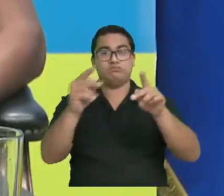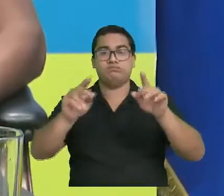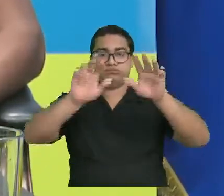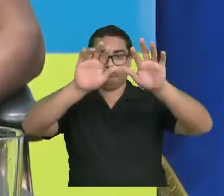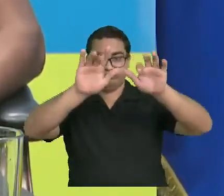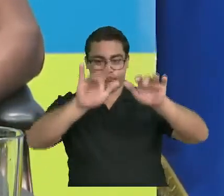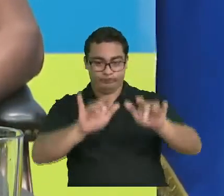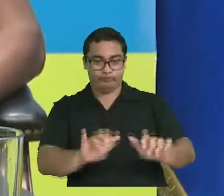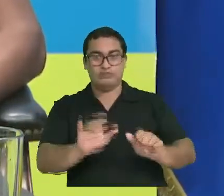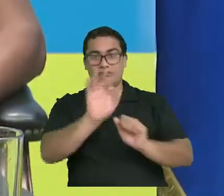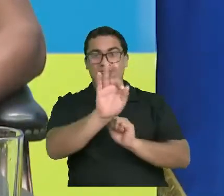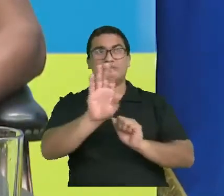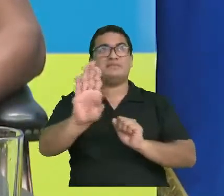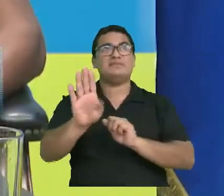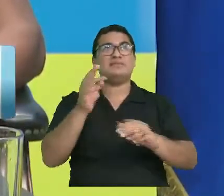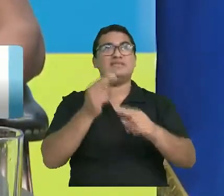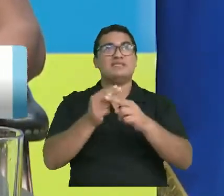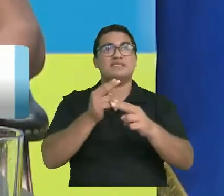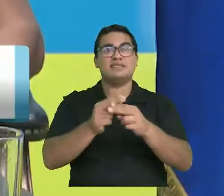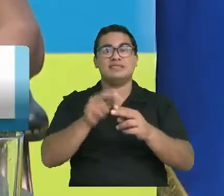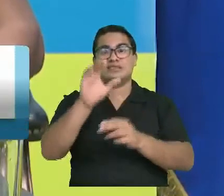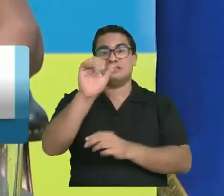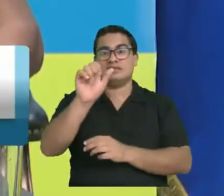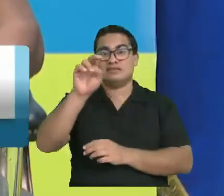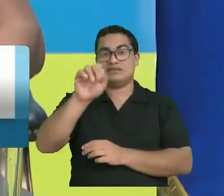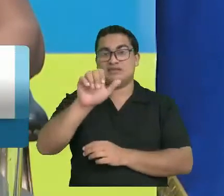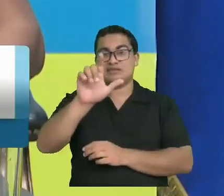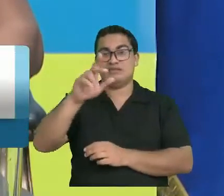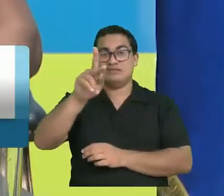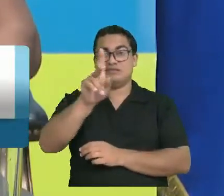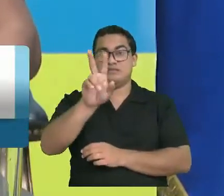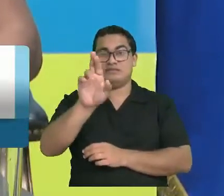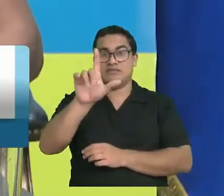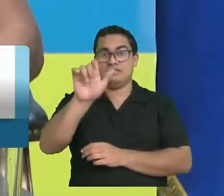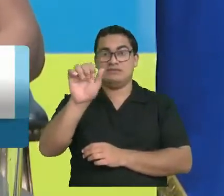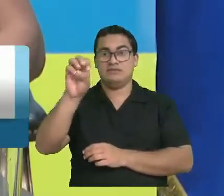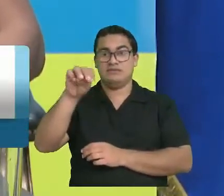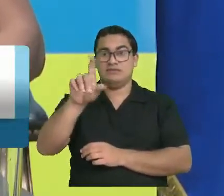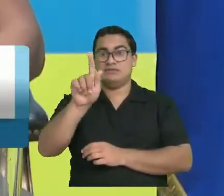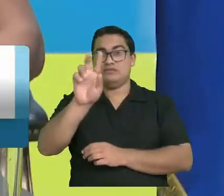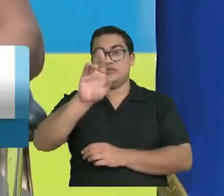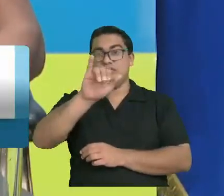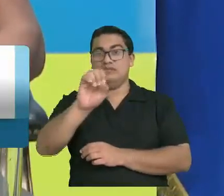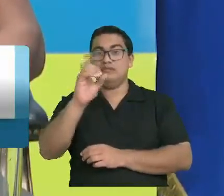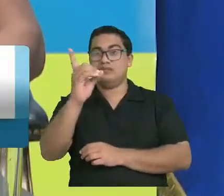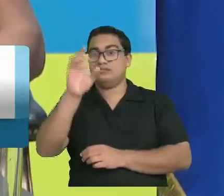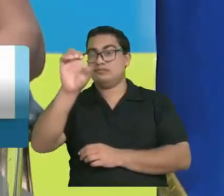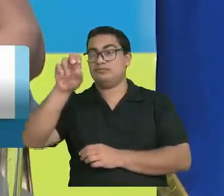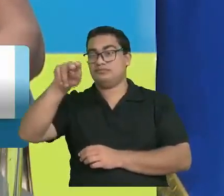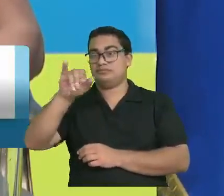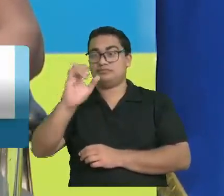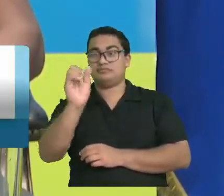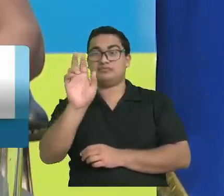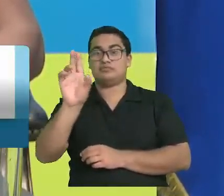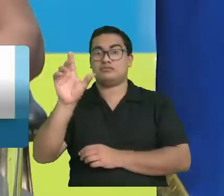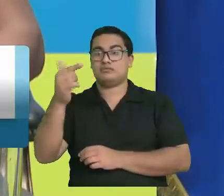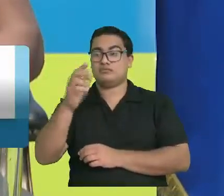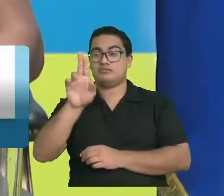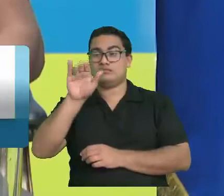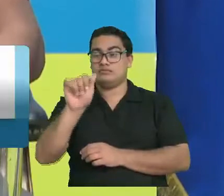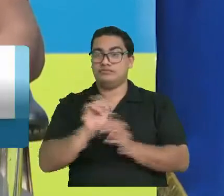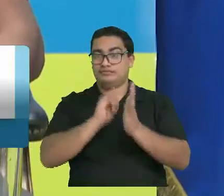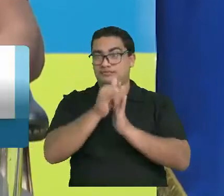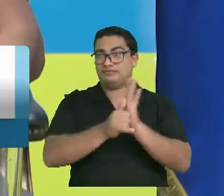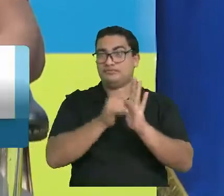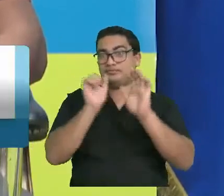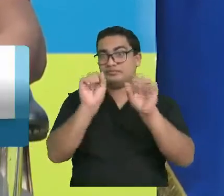Facebook. Nosotros en Facebook aparecemos como Canal Parlamentario Nicaragua. También a quienes nos ven en YouTube. En YouTube usted